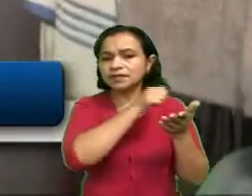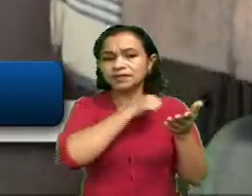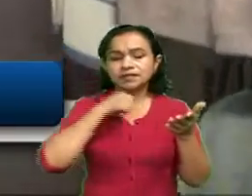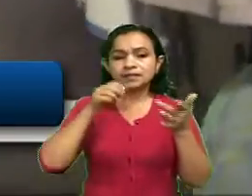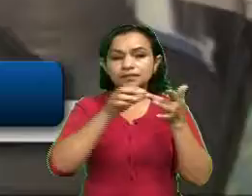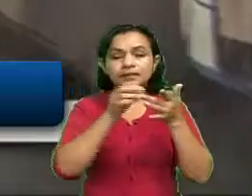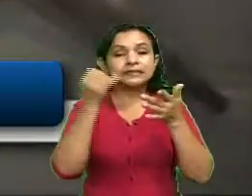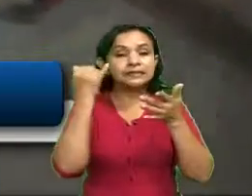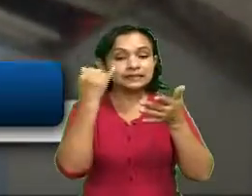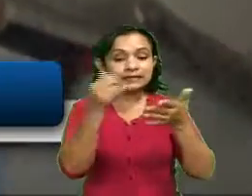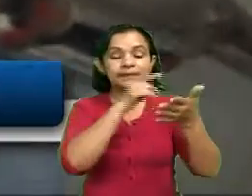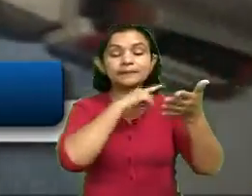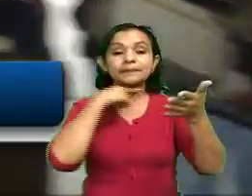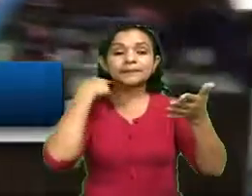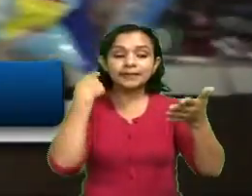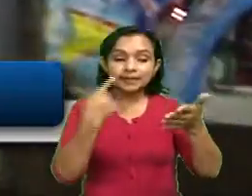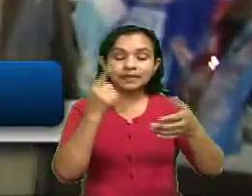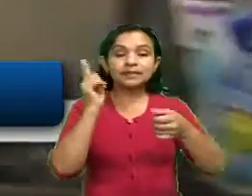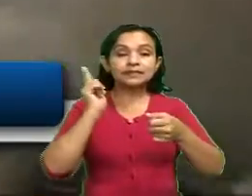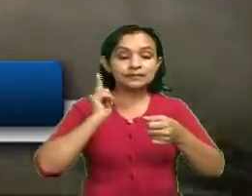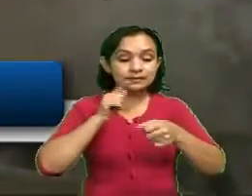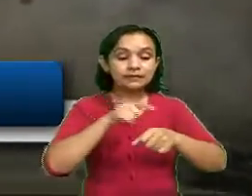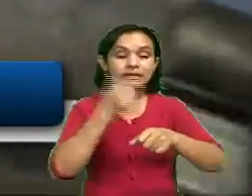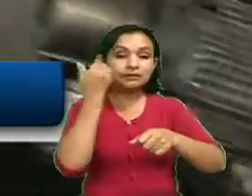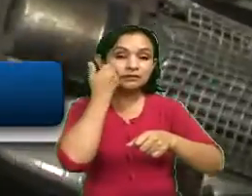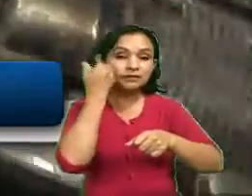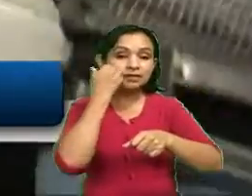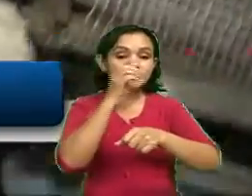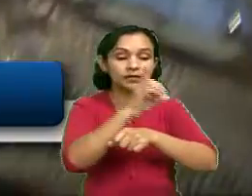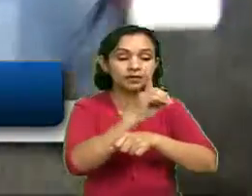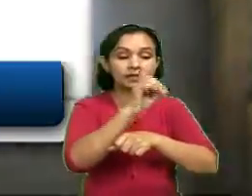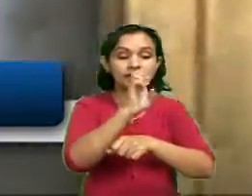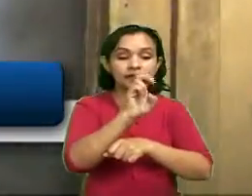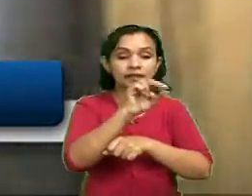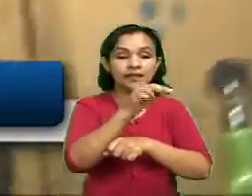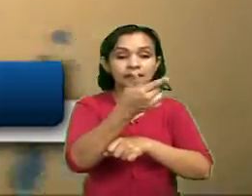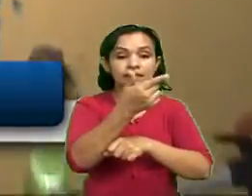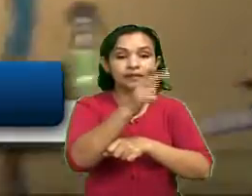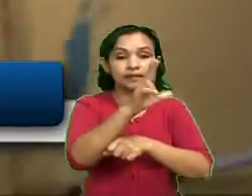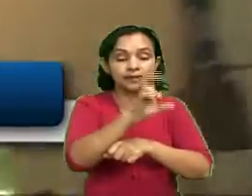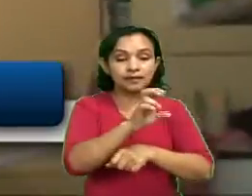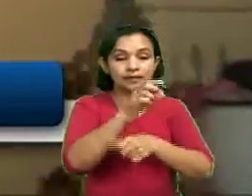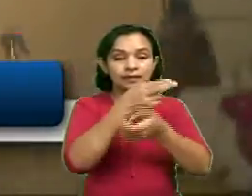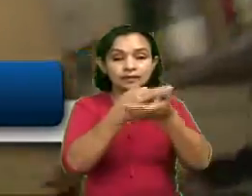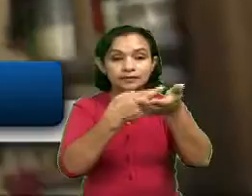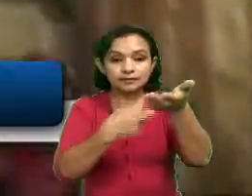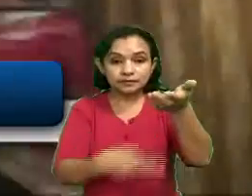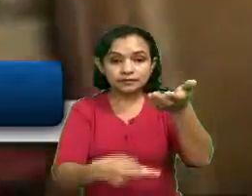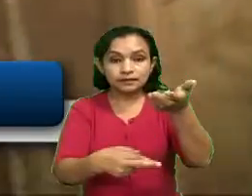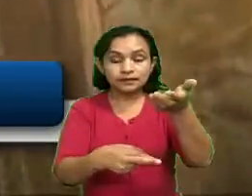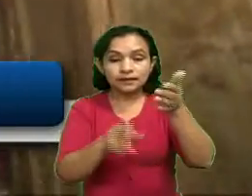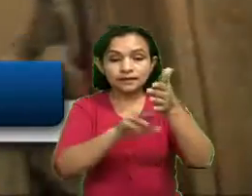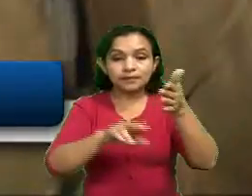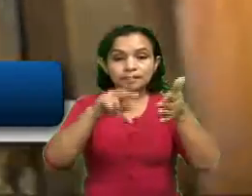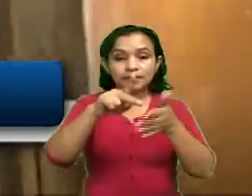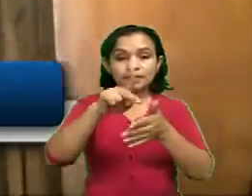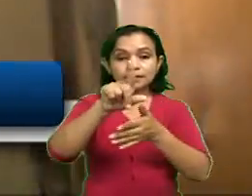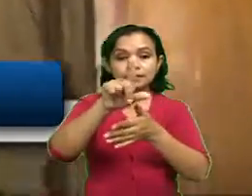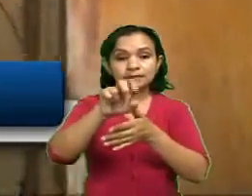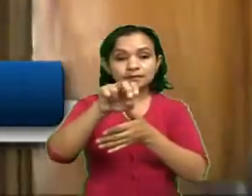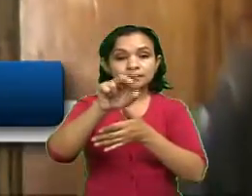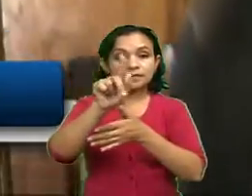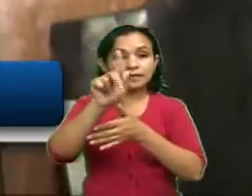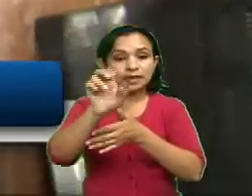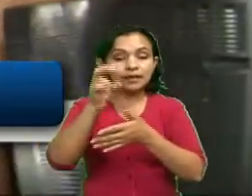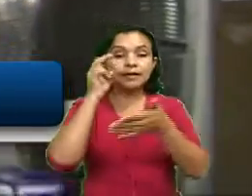que nos dice si realmente el paciente tiene el virus del dengue. La biometría hemática completa más plaquetas, ¿no?, que nos ayuda a ver